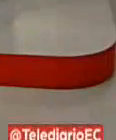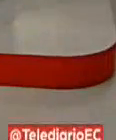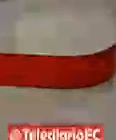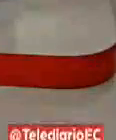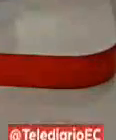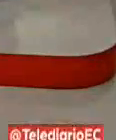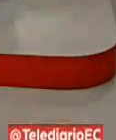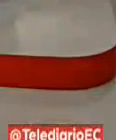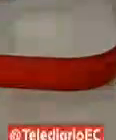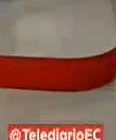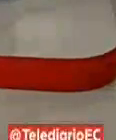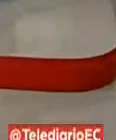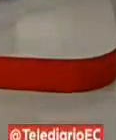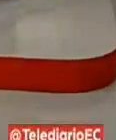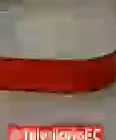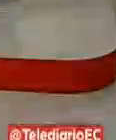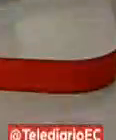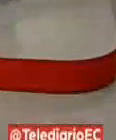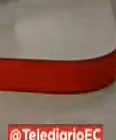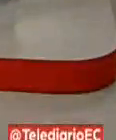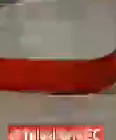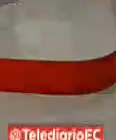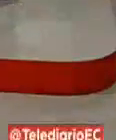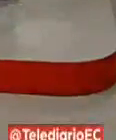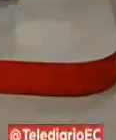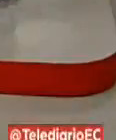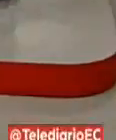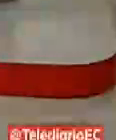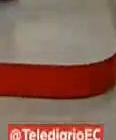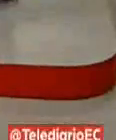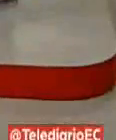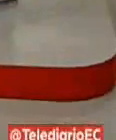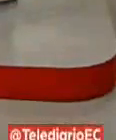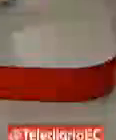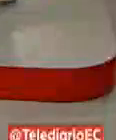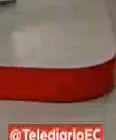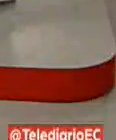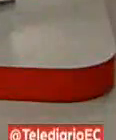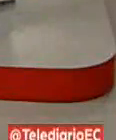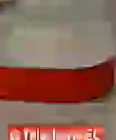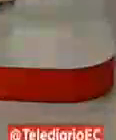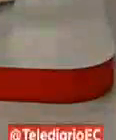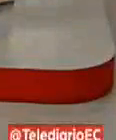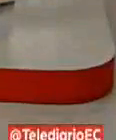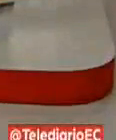canal 457, y también vía streaming para el mundo por